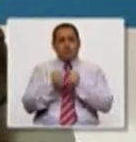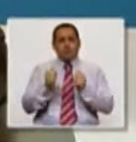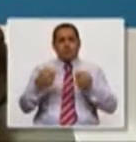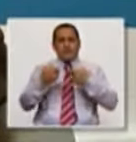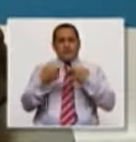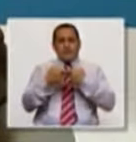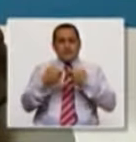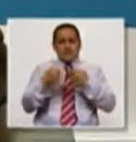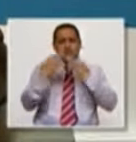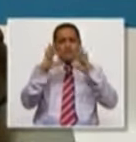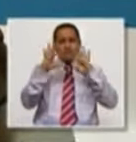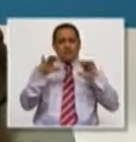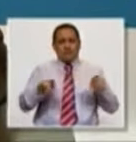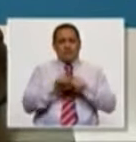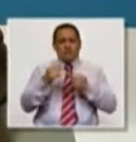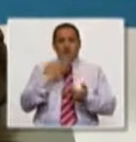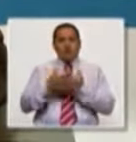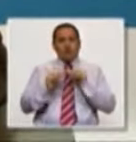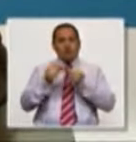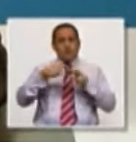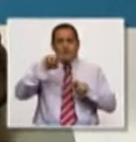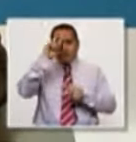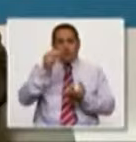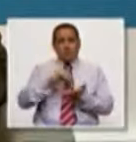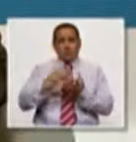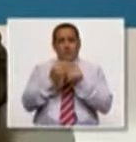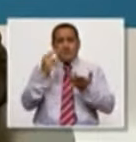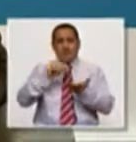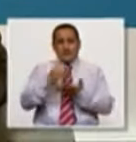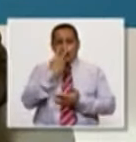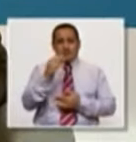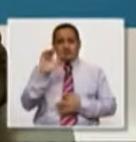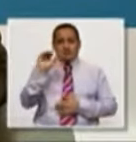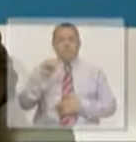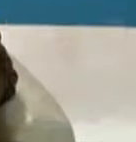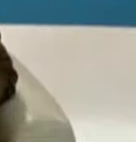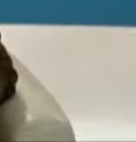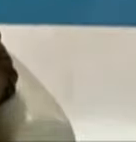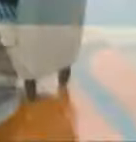cuentas en las redes sociales. Continúa en TV Perú, mucho más que ver. Chau, chau.